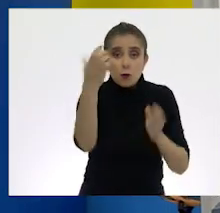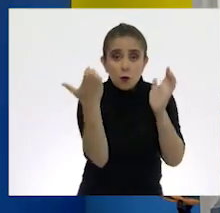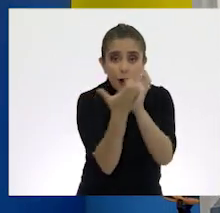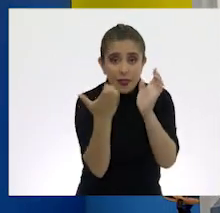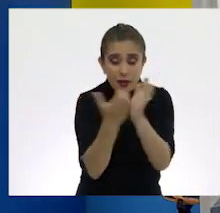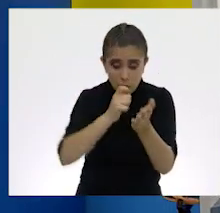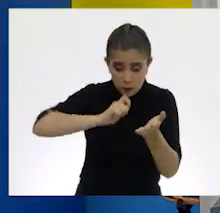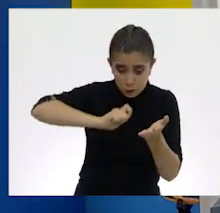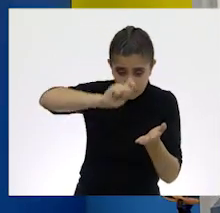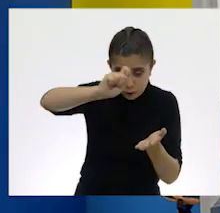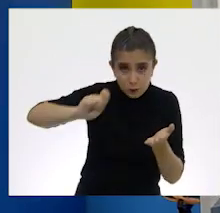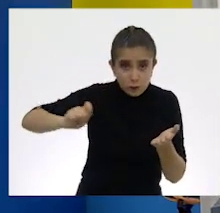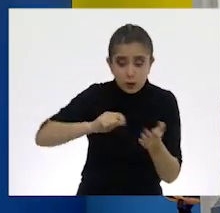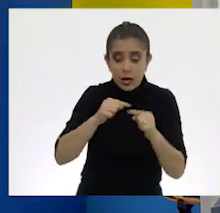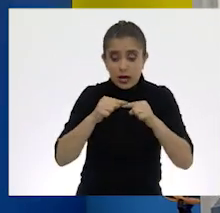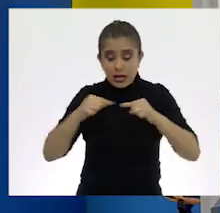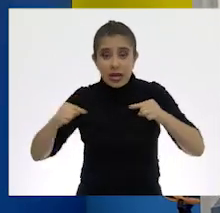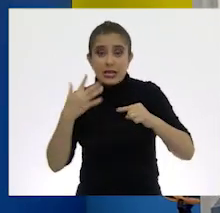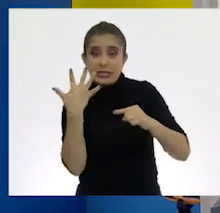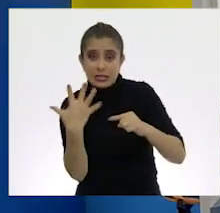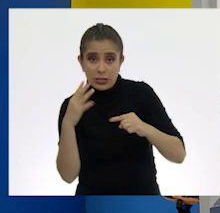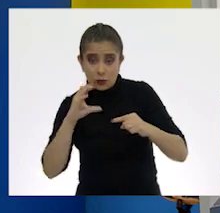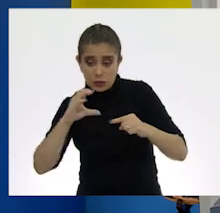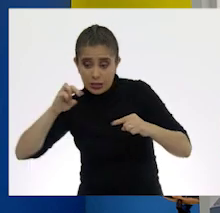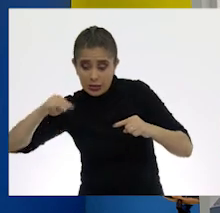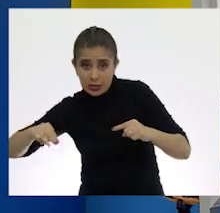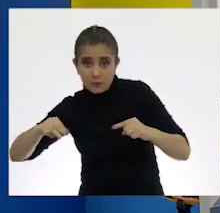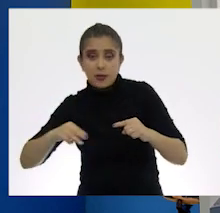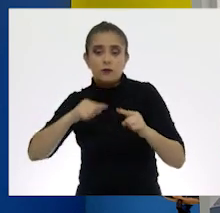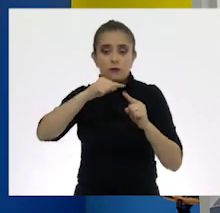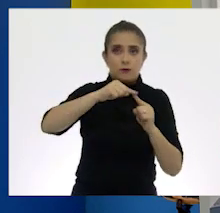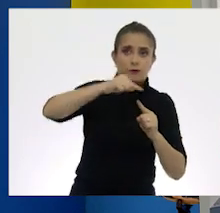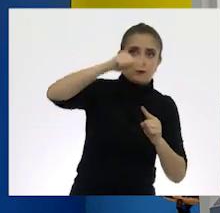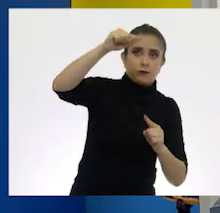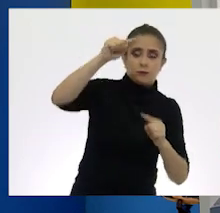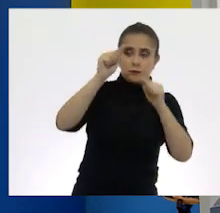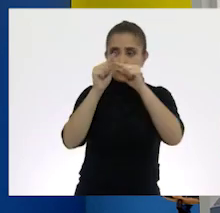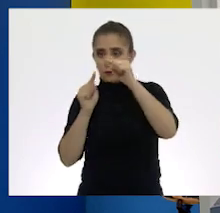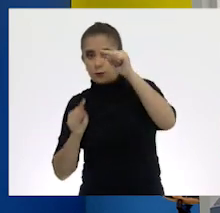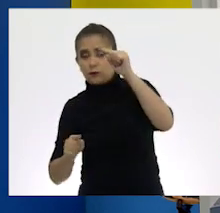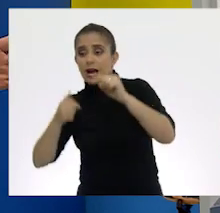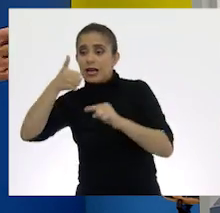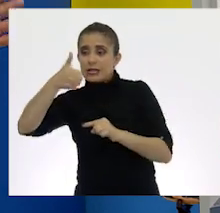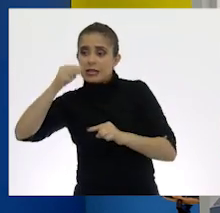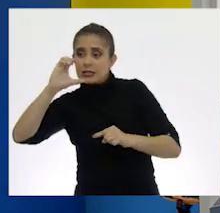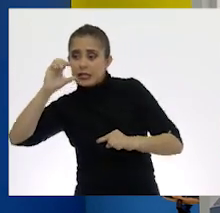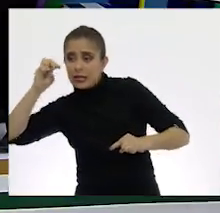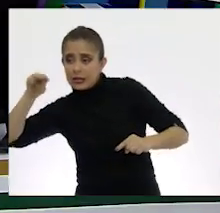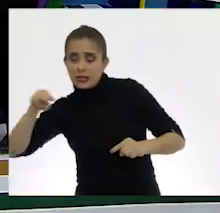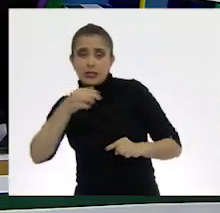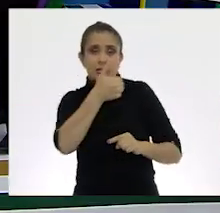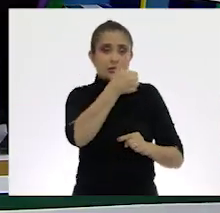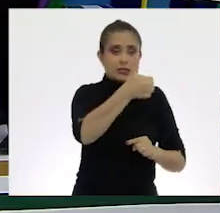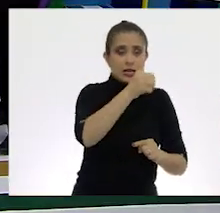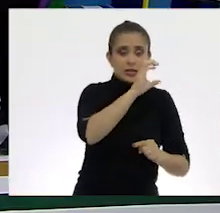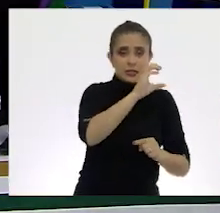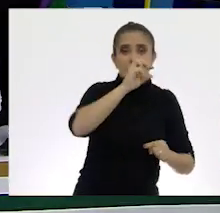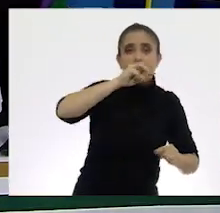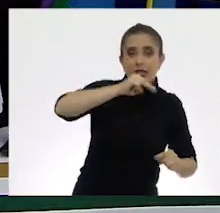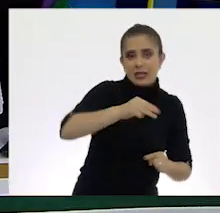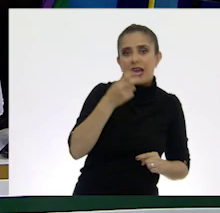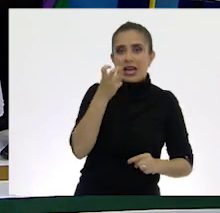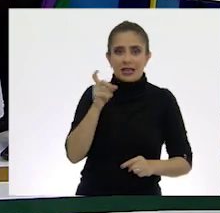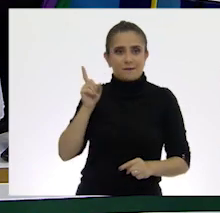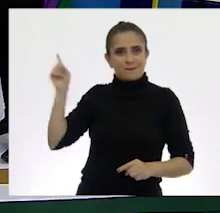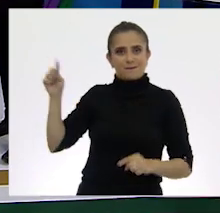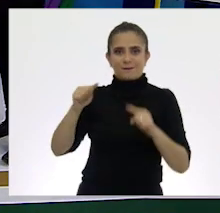5 centímetros y después abrirse un compás a 6, hacer el cruce y unir. Y ahí formamos nuestro triángulo